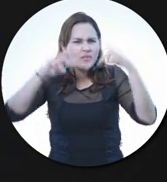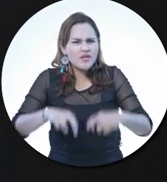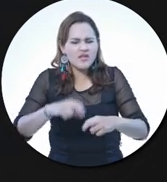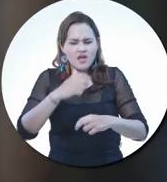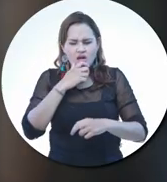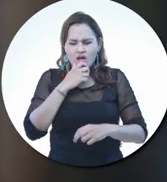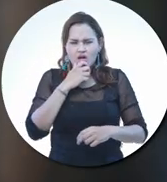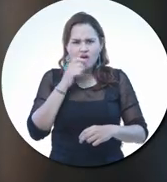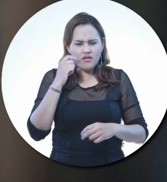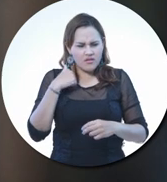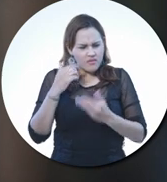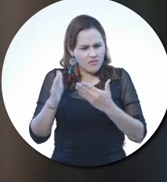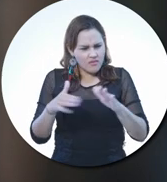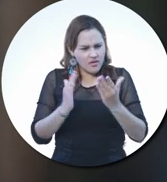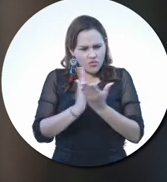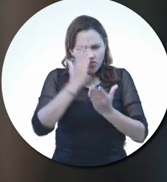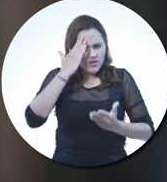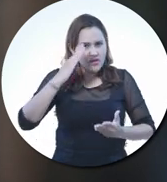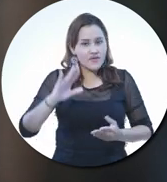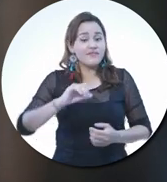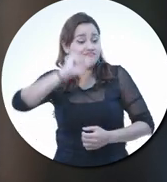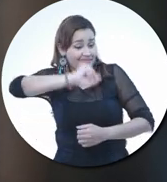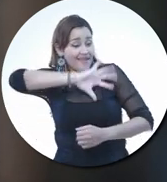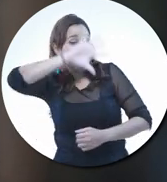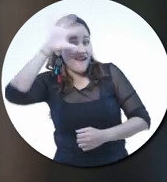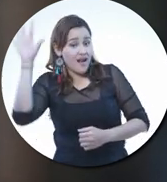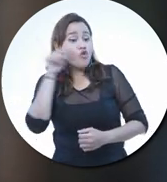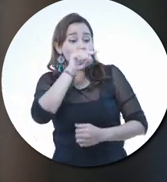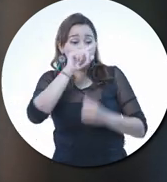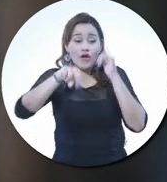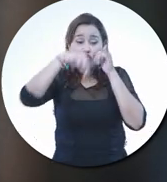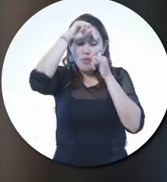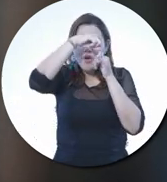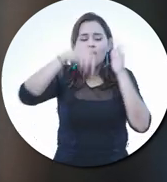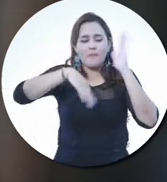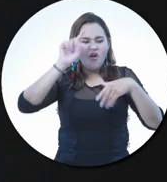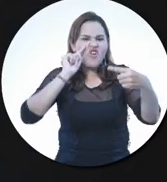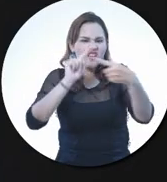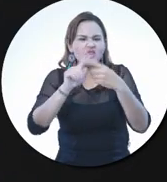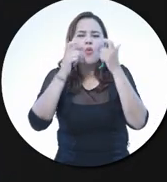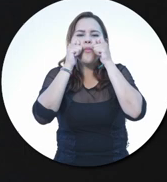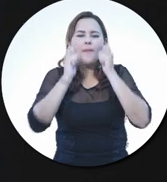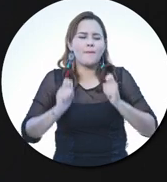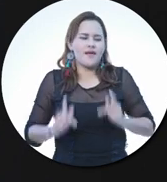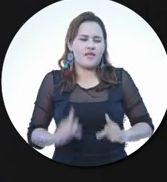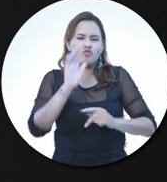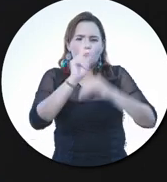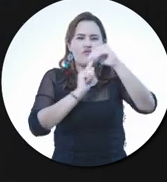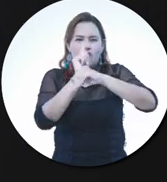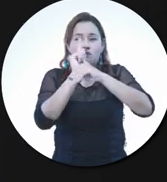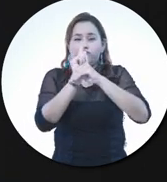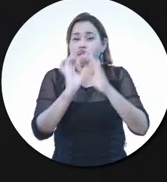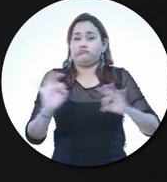estudios. No me esperaba que mi carrera tuviera tantos créditos. Claro que sí. Antropología forma parte de Humanidades y